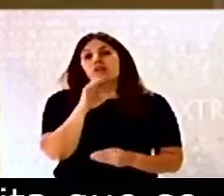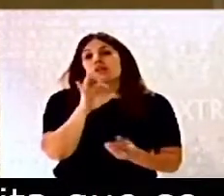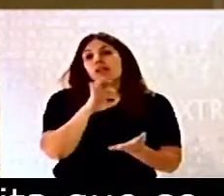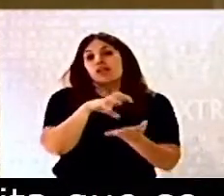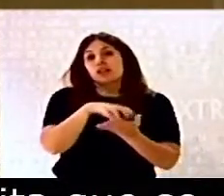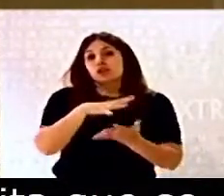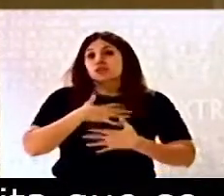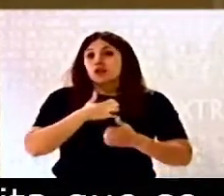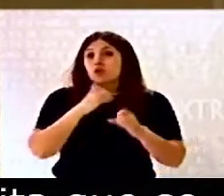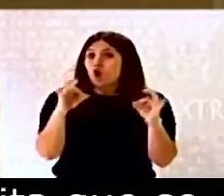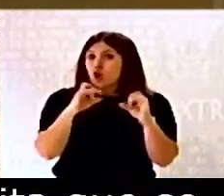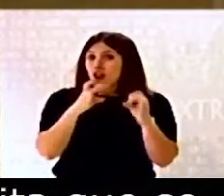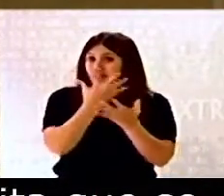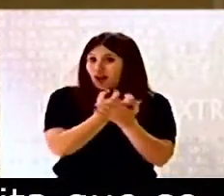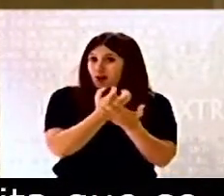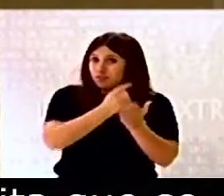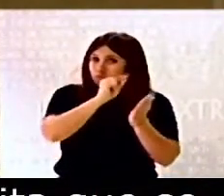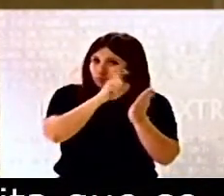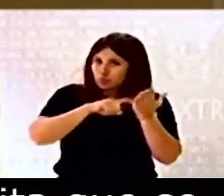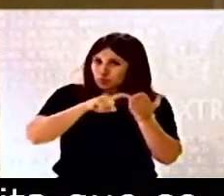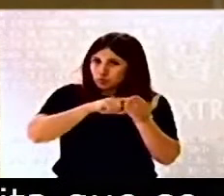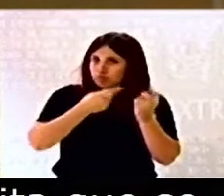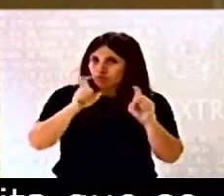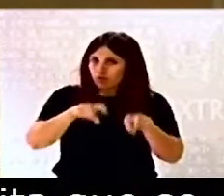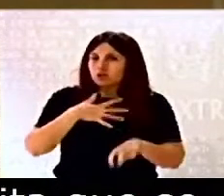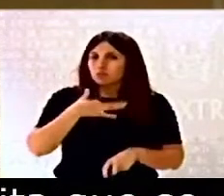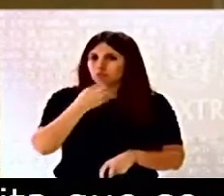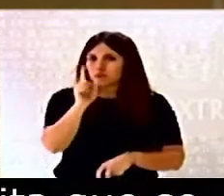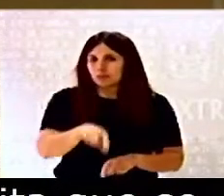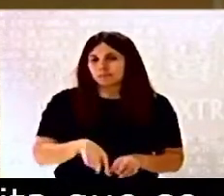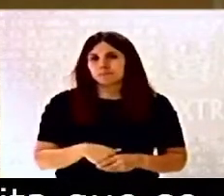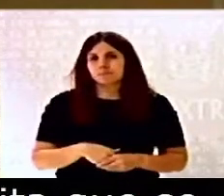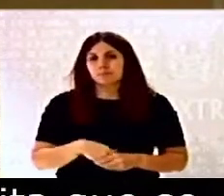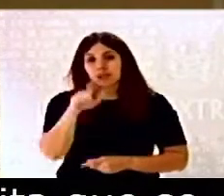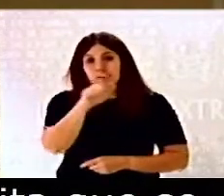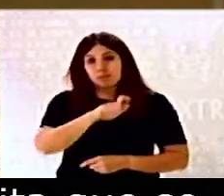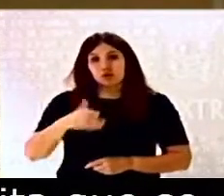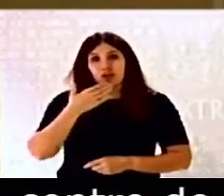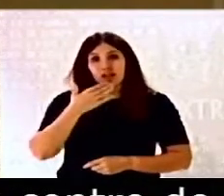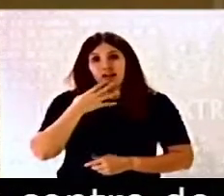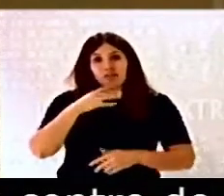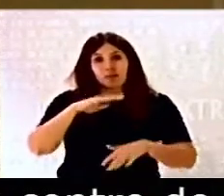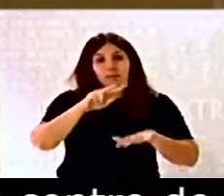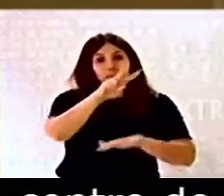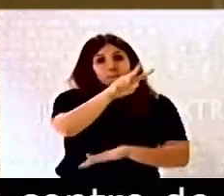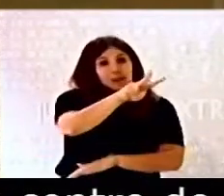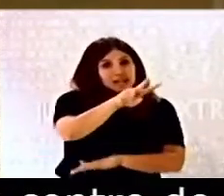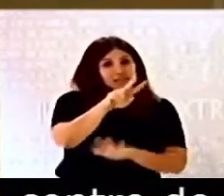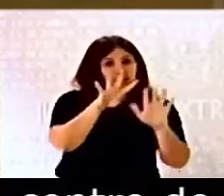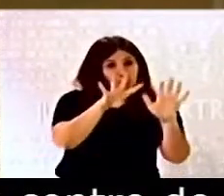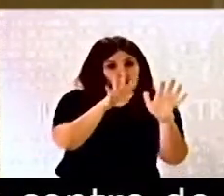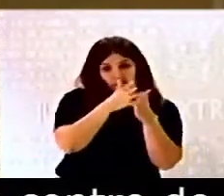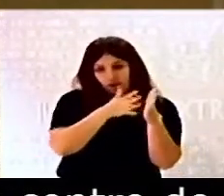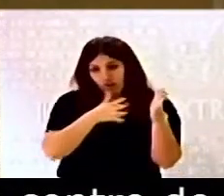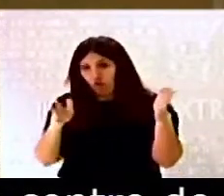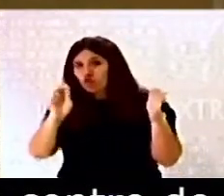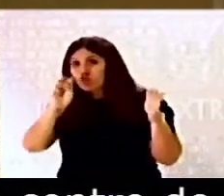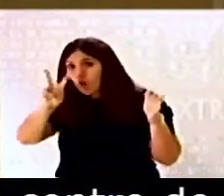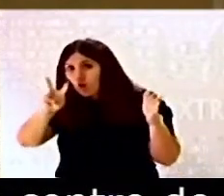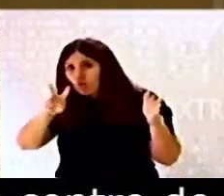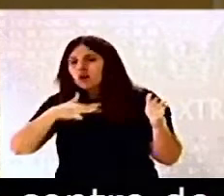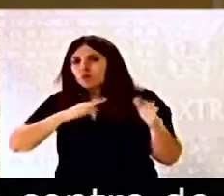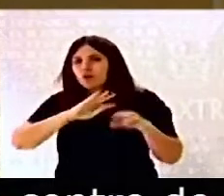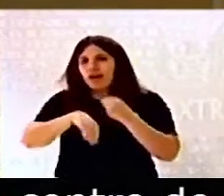las personas desde los 29 años hasta los 12 años podrán solicitar